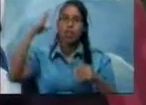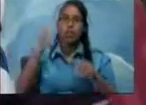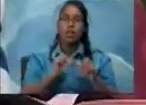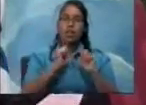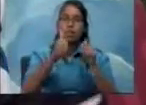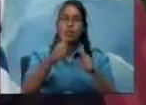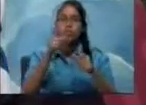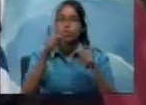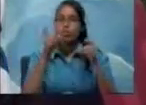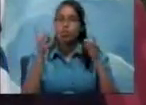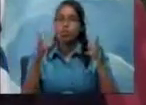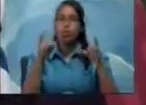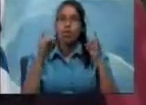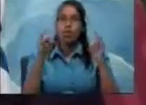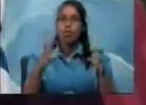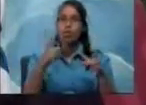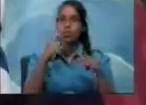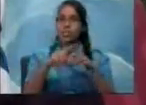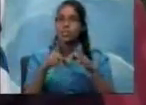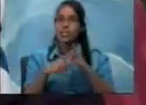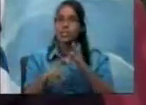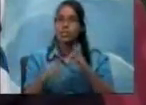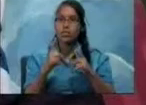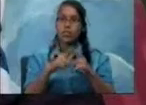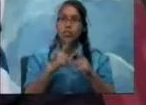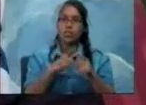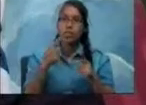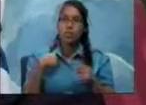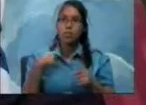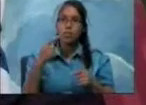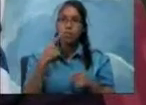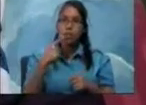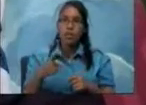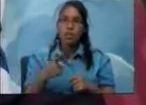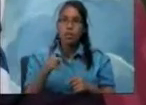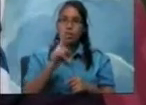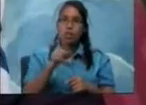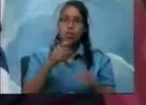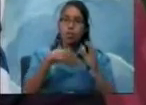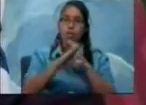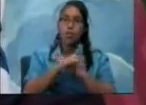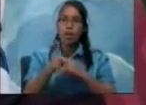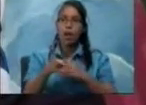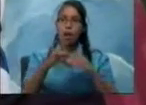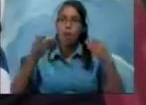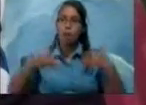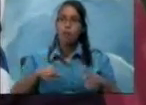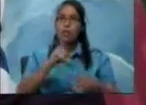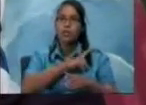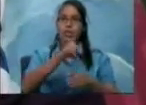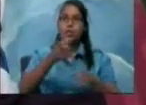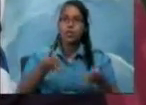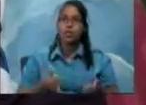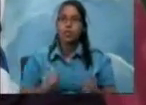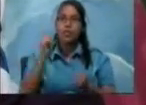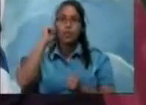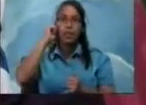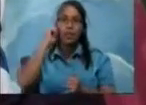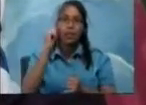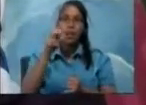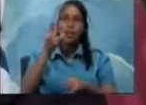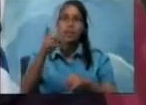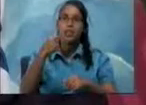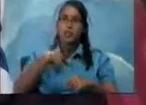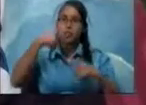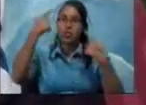su sus dolores y cuestión y a mí me decían y tú no vas a ir al al al al parto de tu hija Y acaso que yo soy doctor